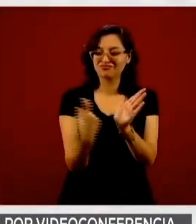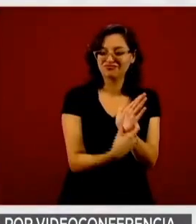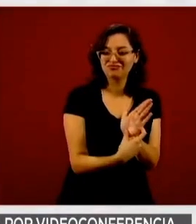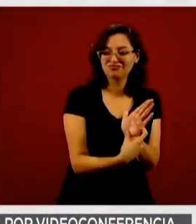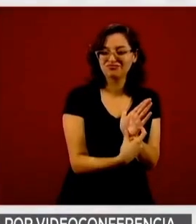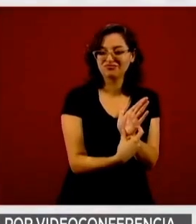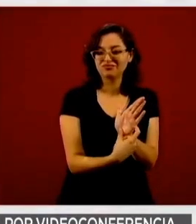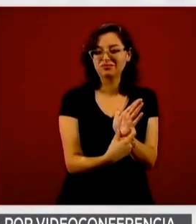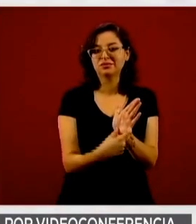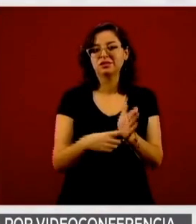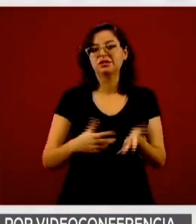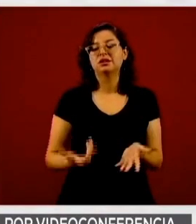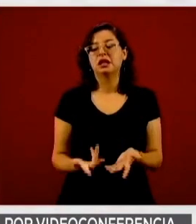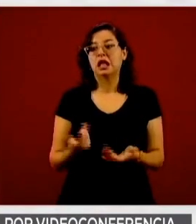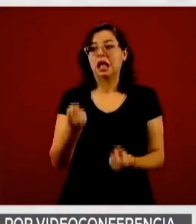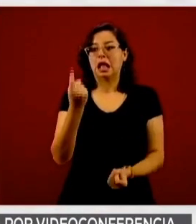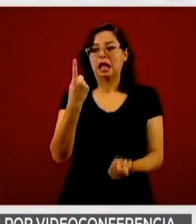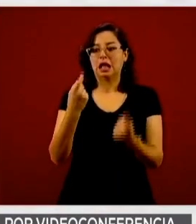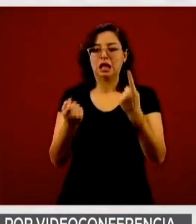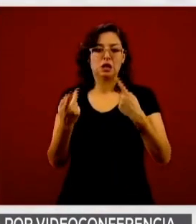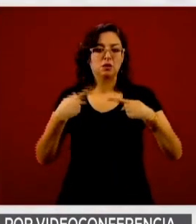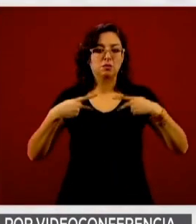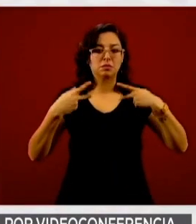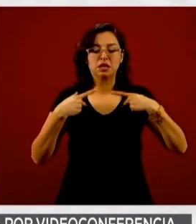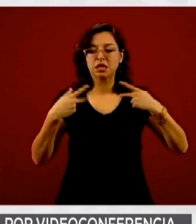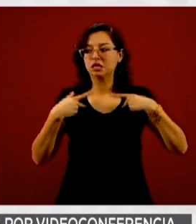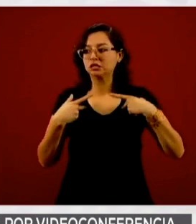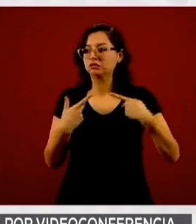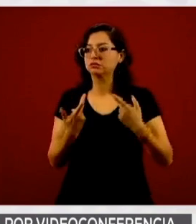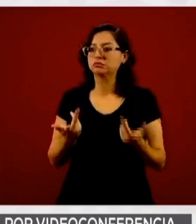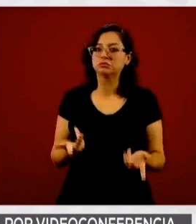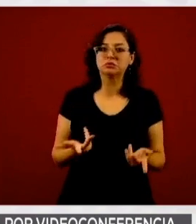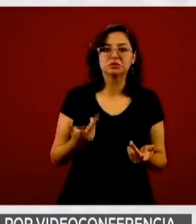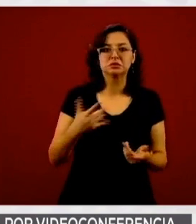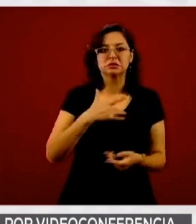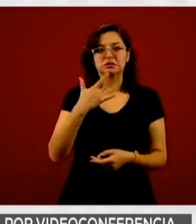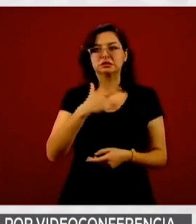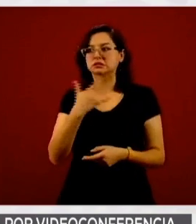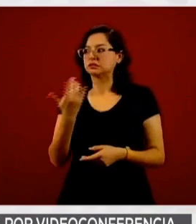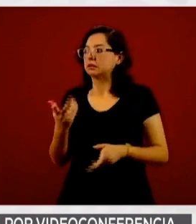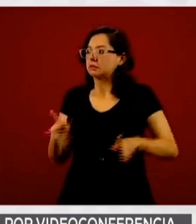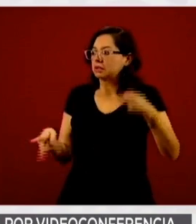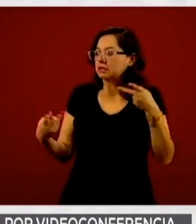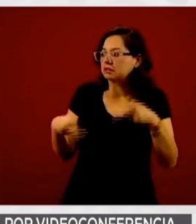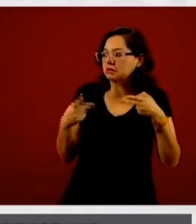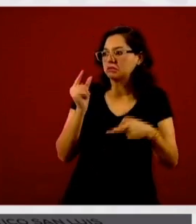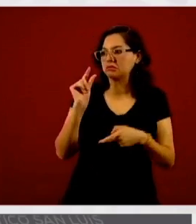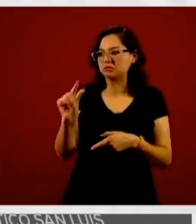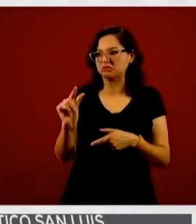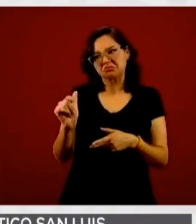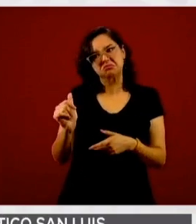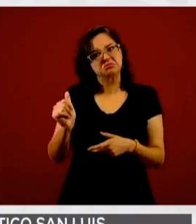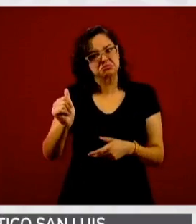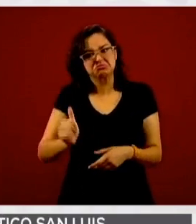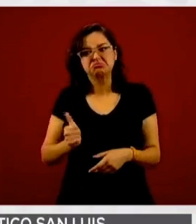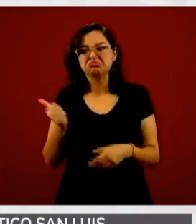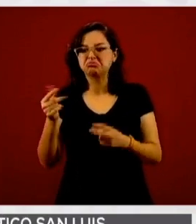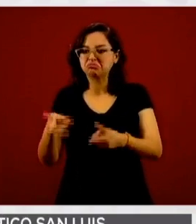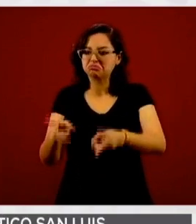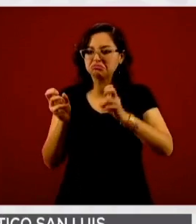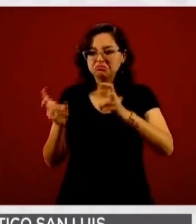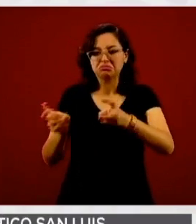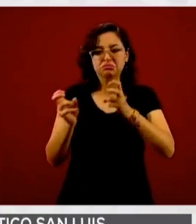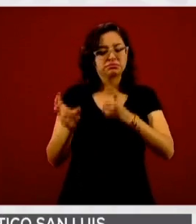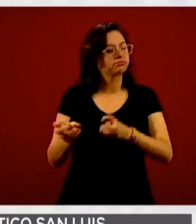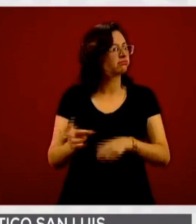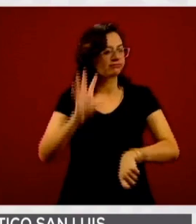algunos se les han bajado las ventas, lo quieren compensar robando, y no lo vamos a permitir. Ahí ya intervino la